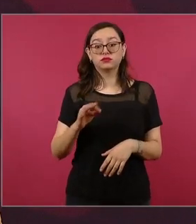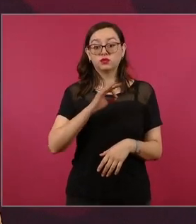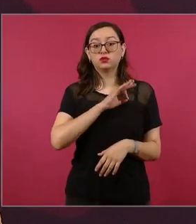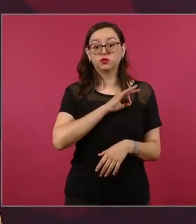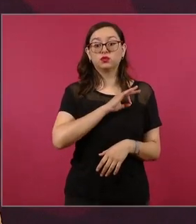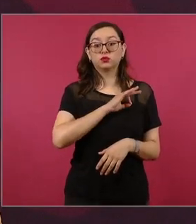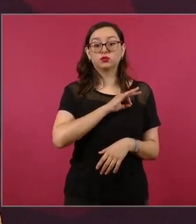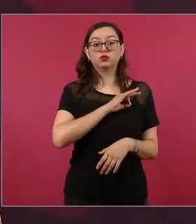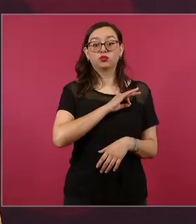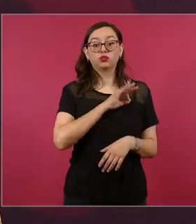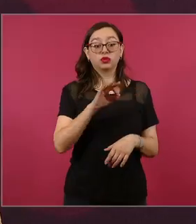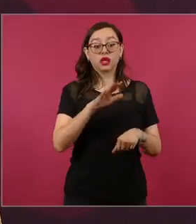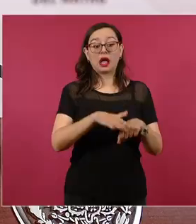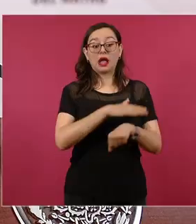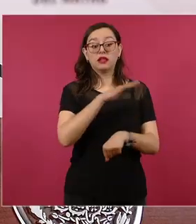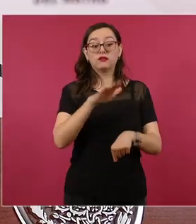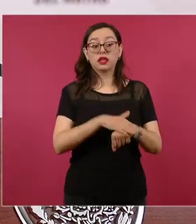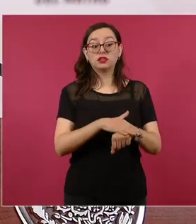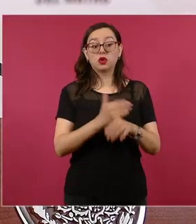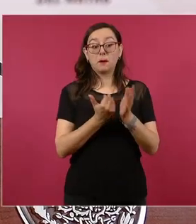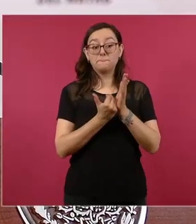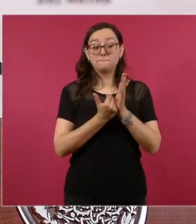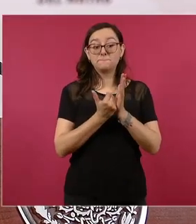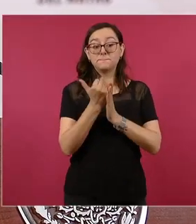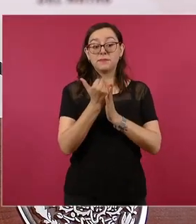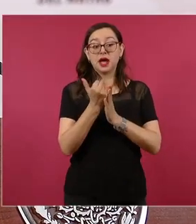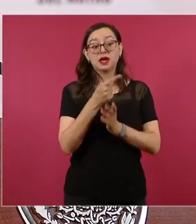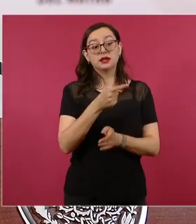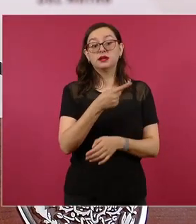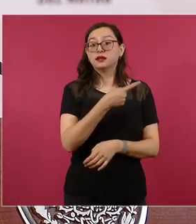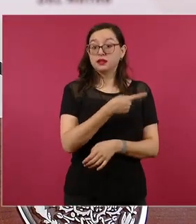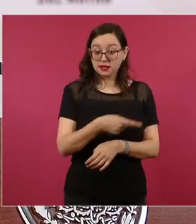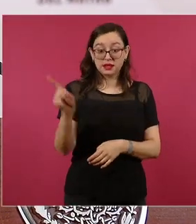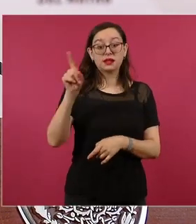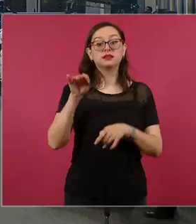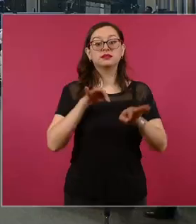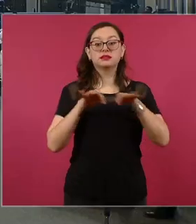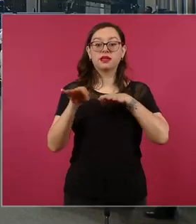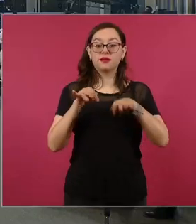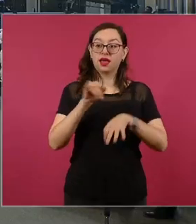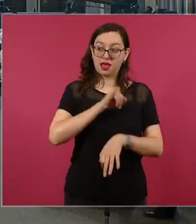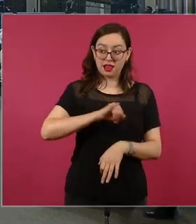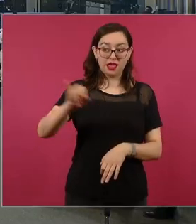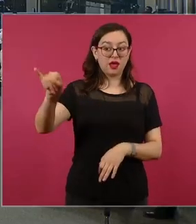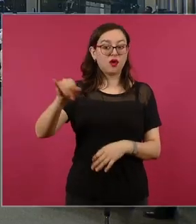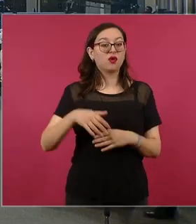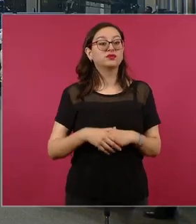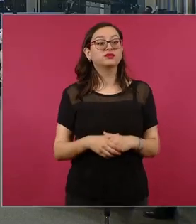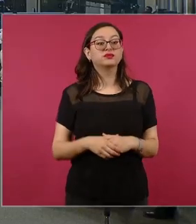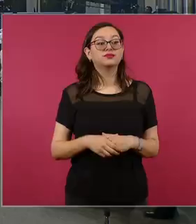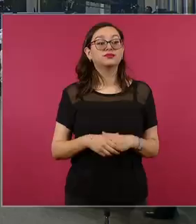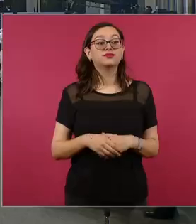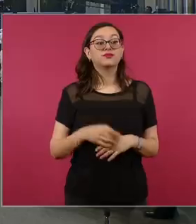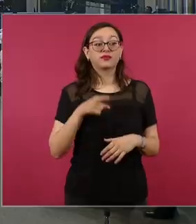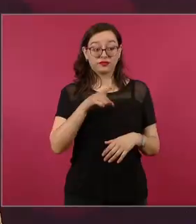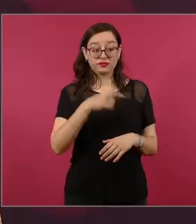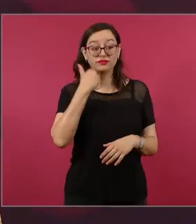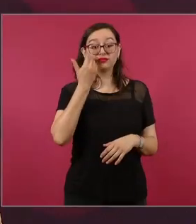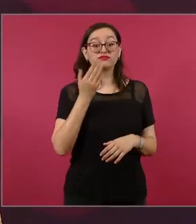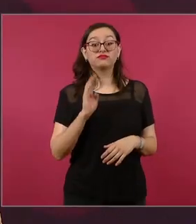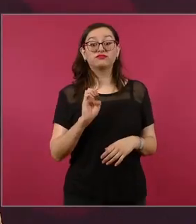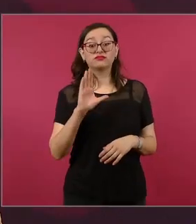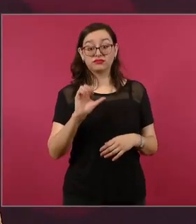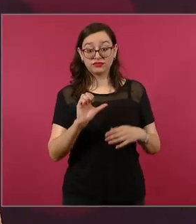adicional si fueron a trabajar a